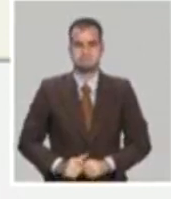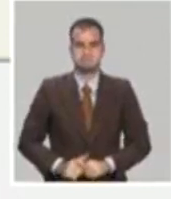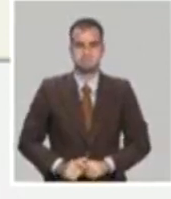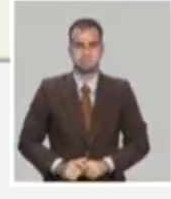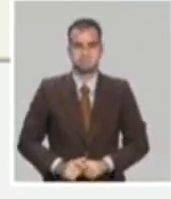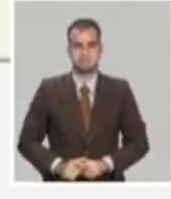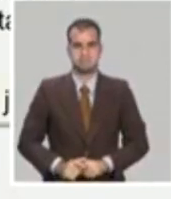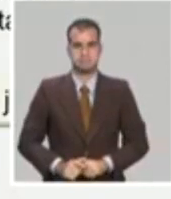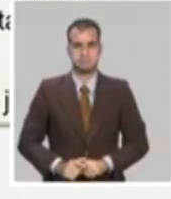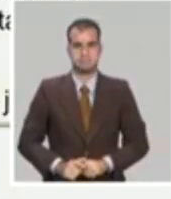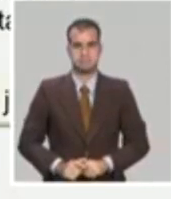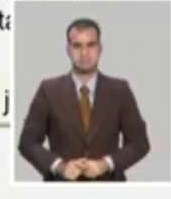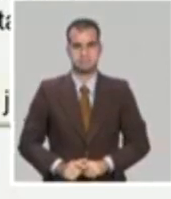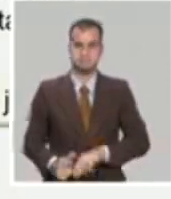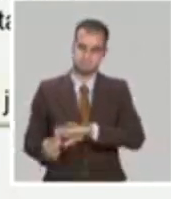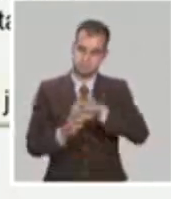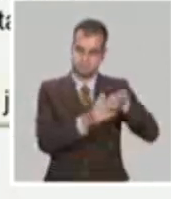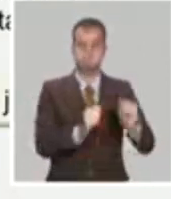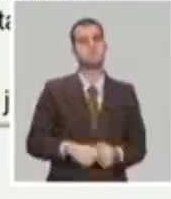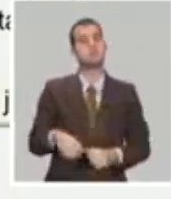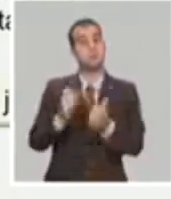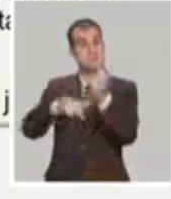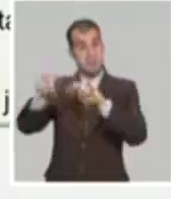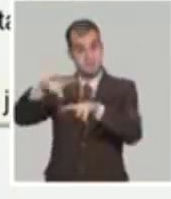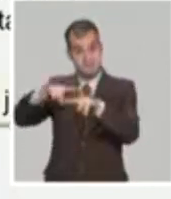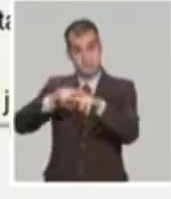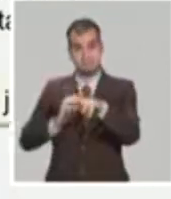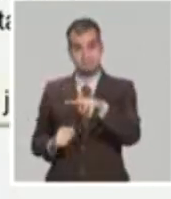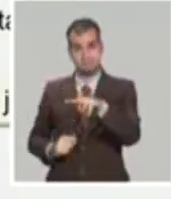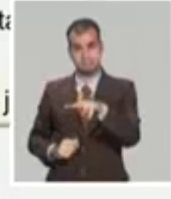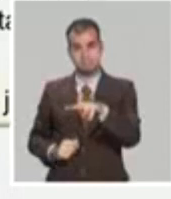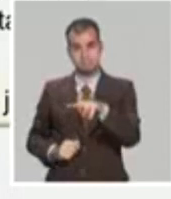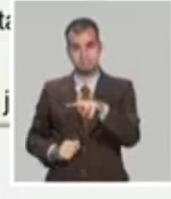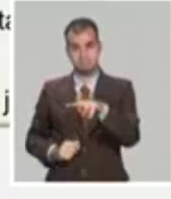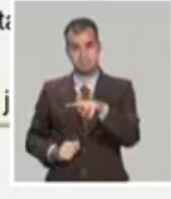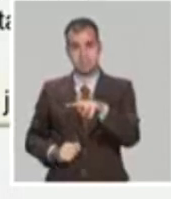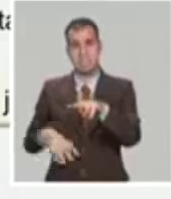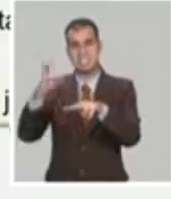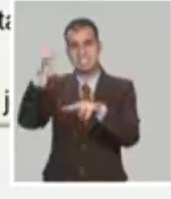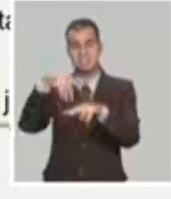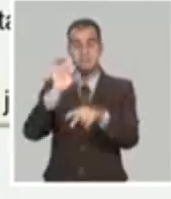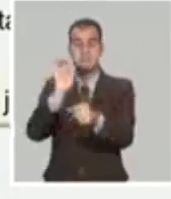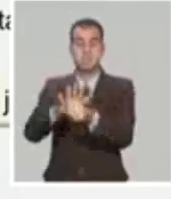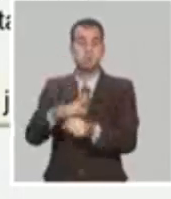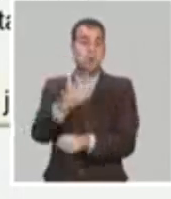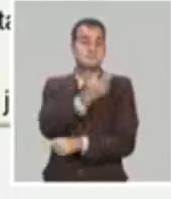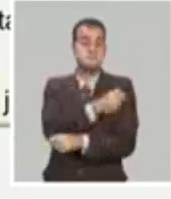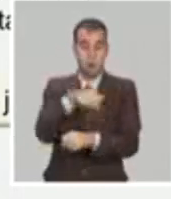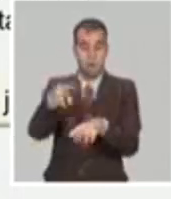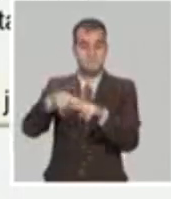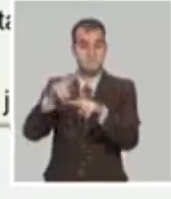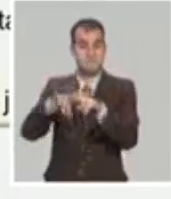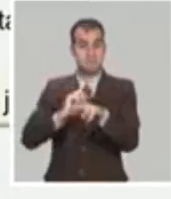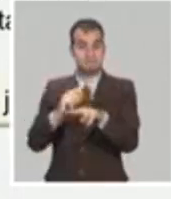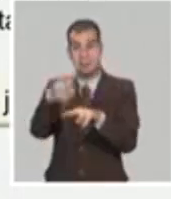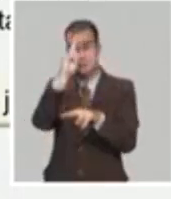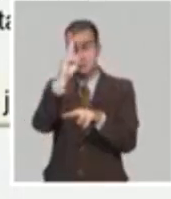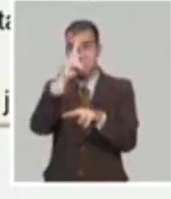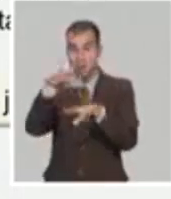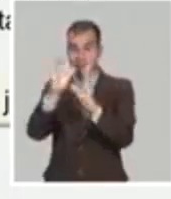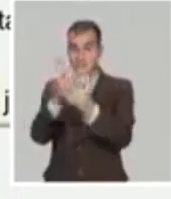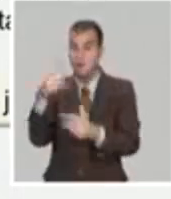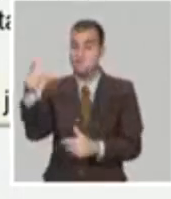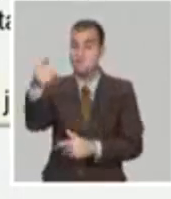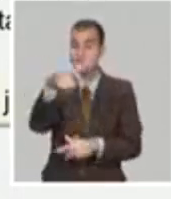La Habana, la primera etapa de intervención sanitaria en La Habana. Esta primera